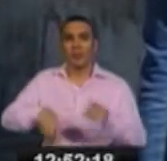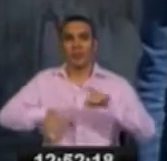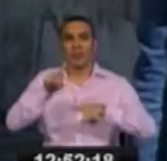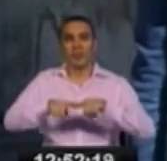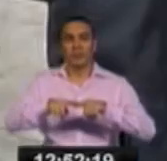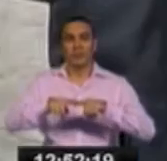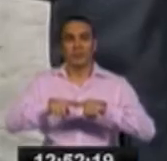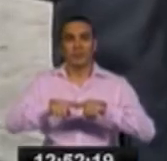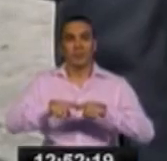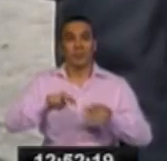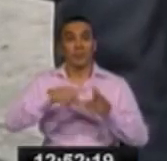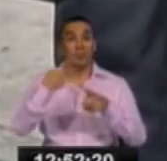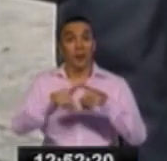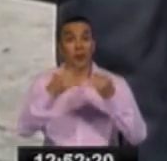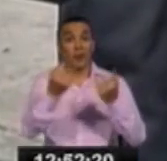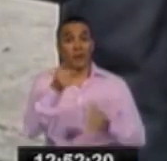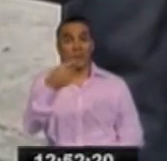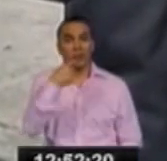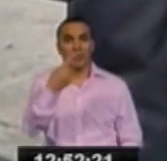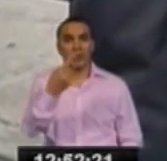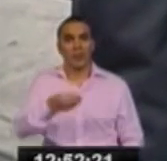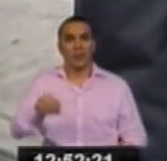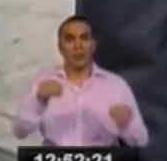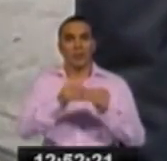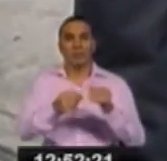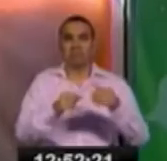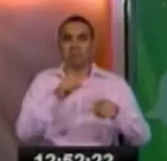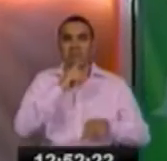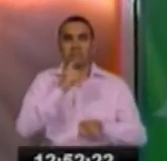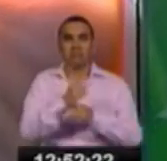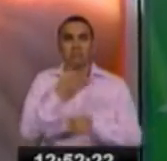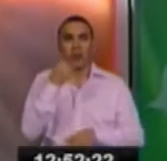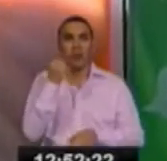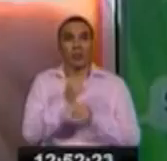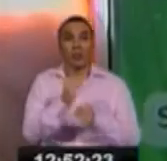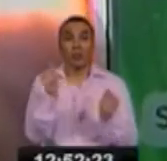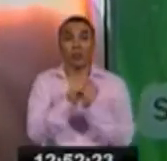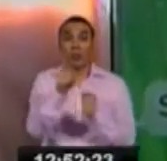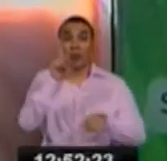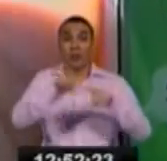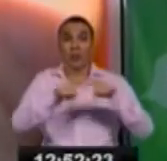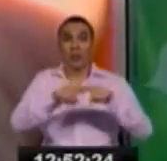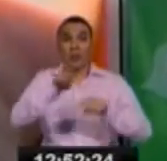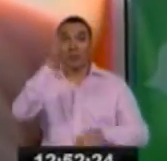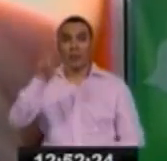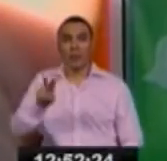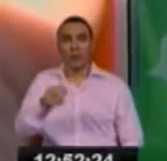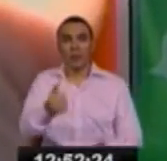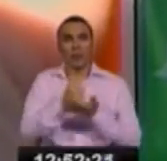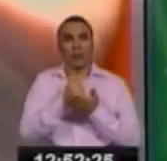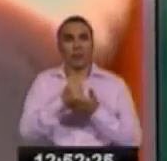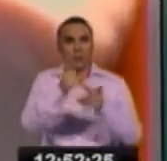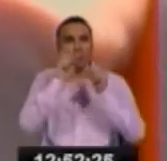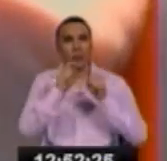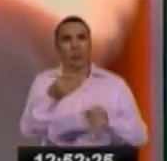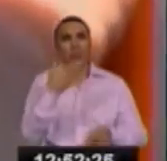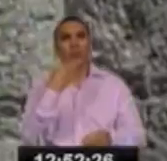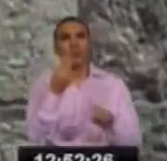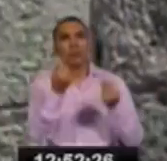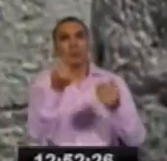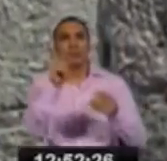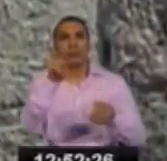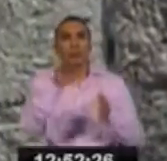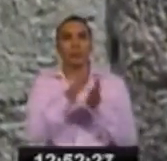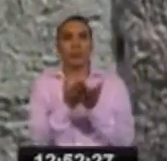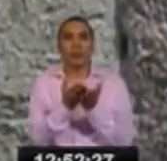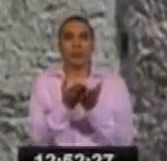compatriotas. Sin embargo, él está mucho más estable. A través de uno de sus amigos en Venezuela nos ayuda a consultar cuál es el valor del